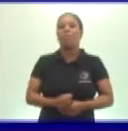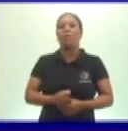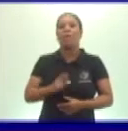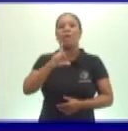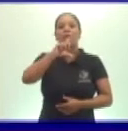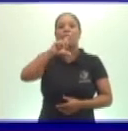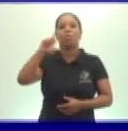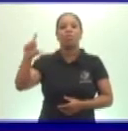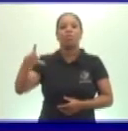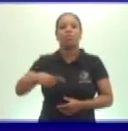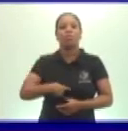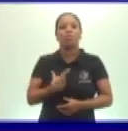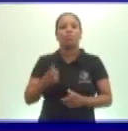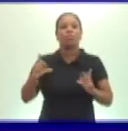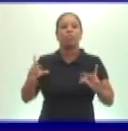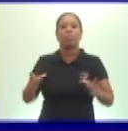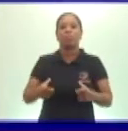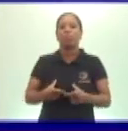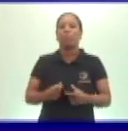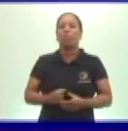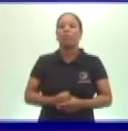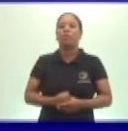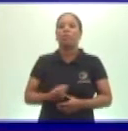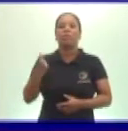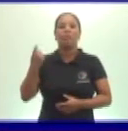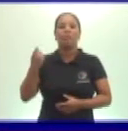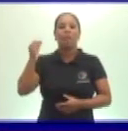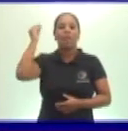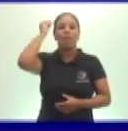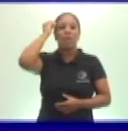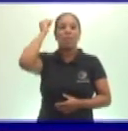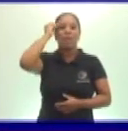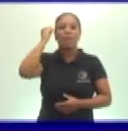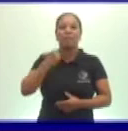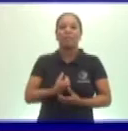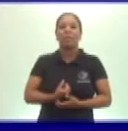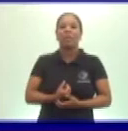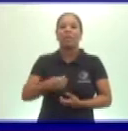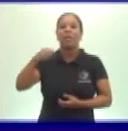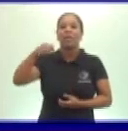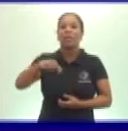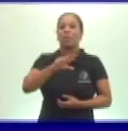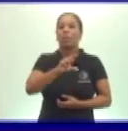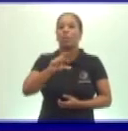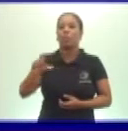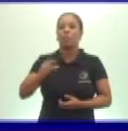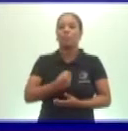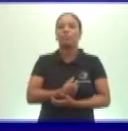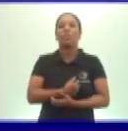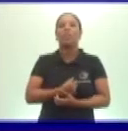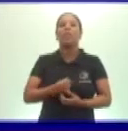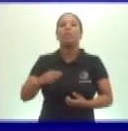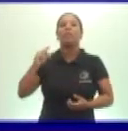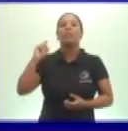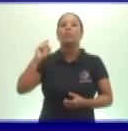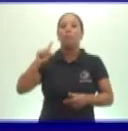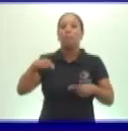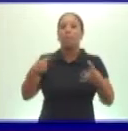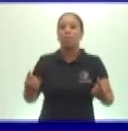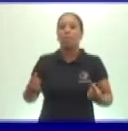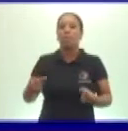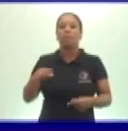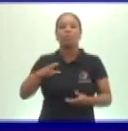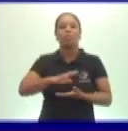de cultura política, pero ¿para qué es necesario aprender estos términos, estos elementos conceptuales? Porque esto